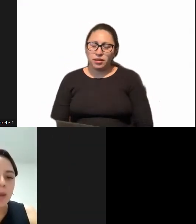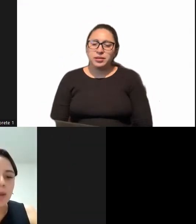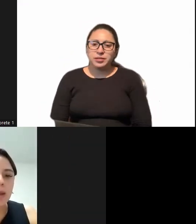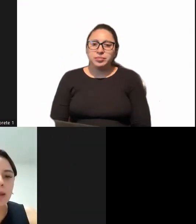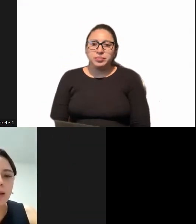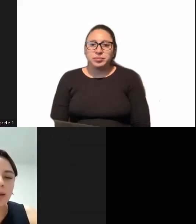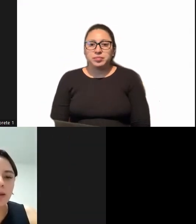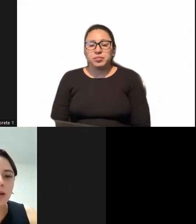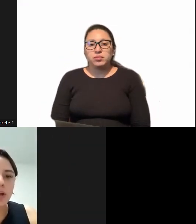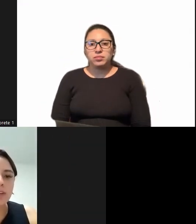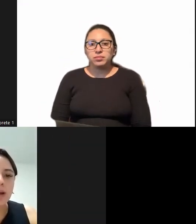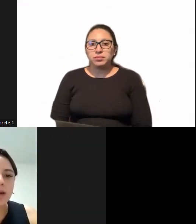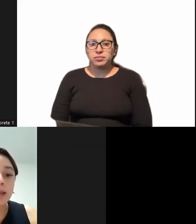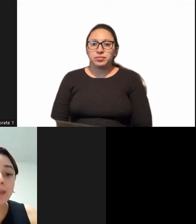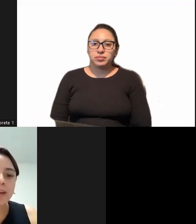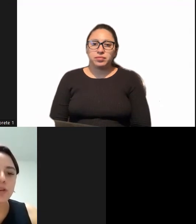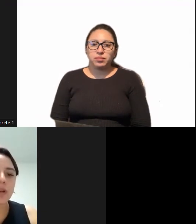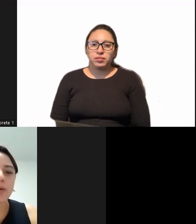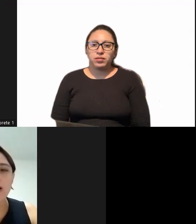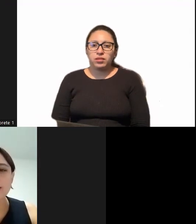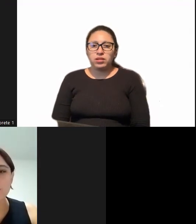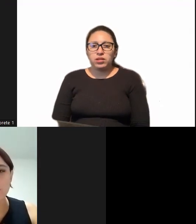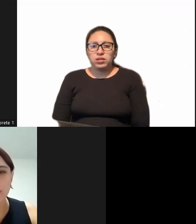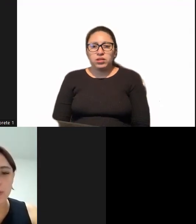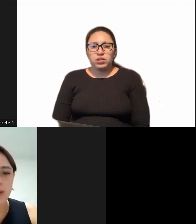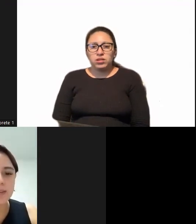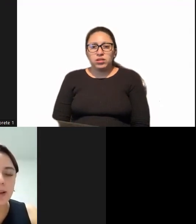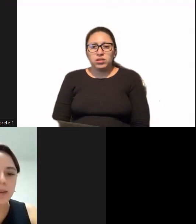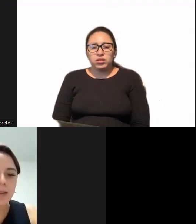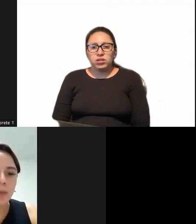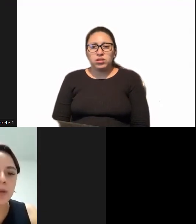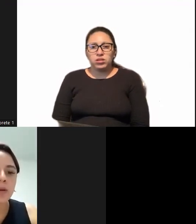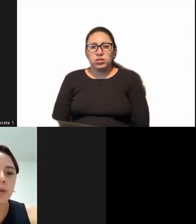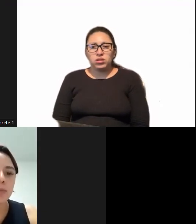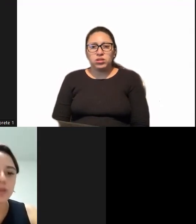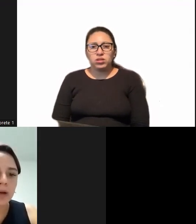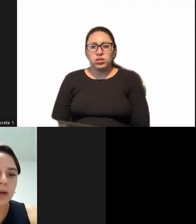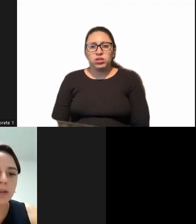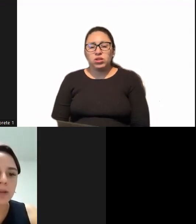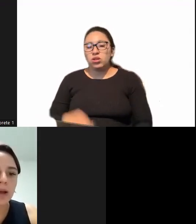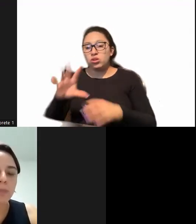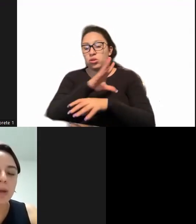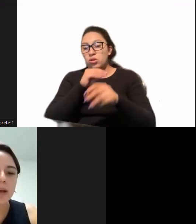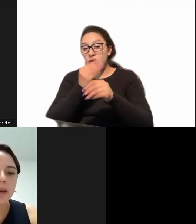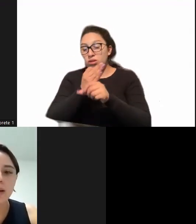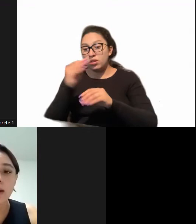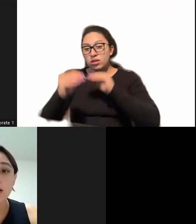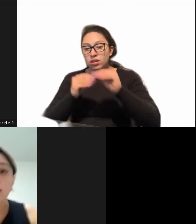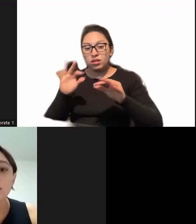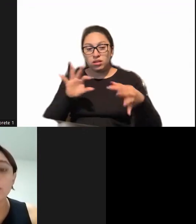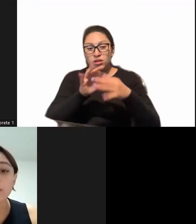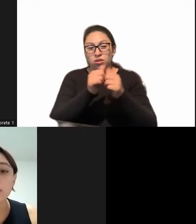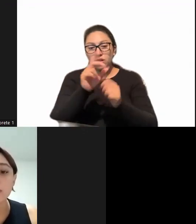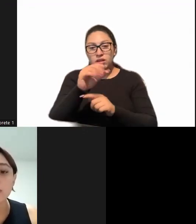Yuriri. Creo que de hecho, ninguna de las discusiones pertenecen al dictamen. Vamos a pasar.